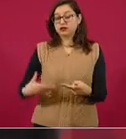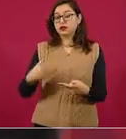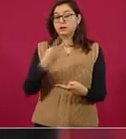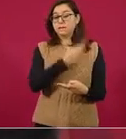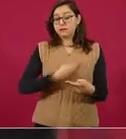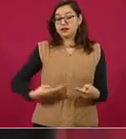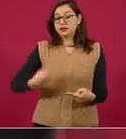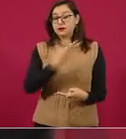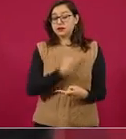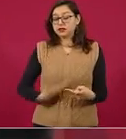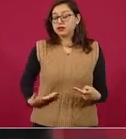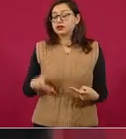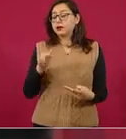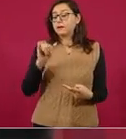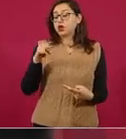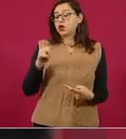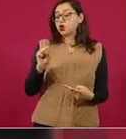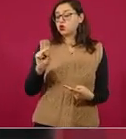tiempo